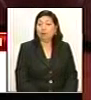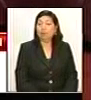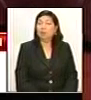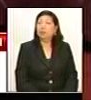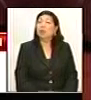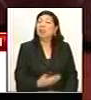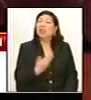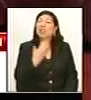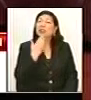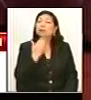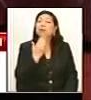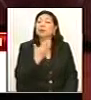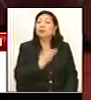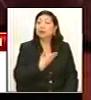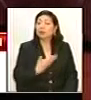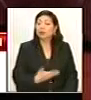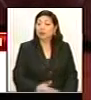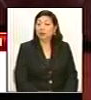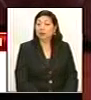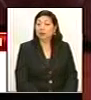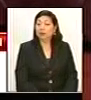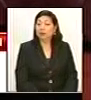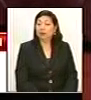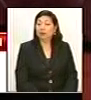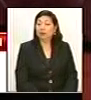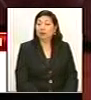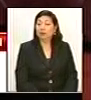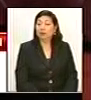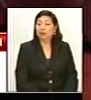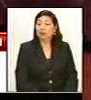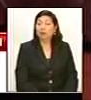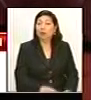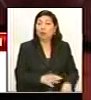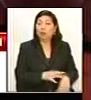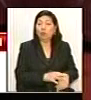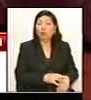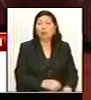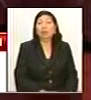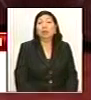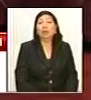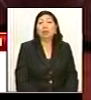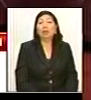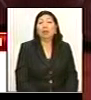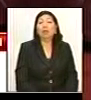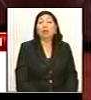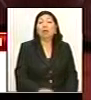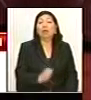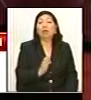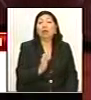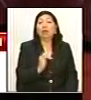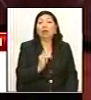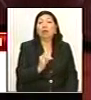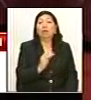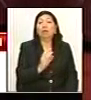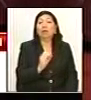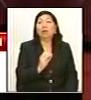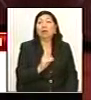presidencia, ¿quién es la presidencia? La preside la doctora Fiorella Molinelli.